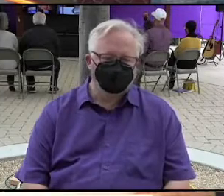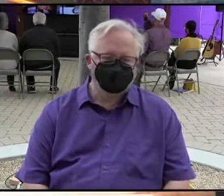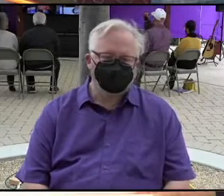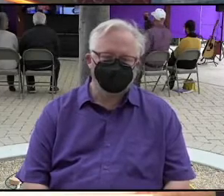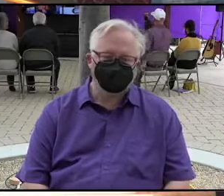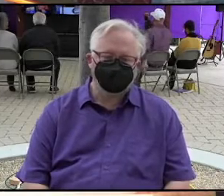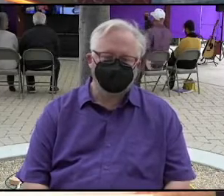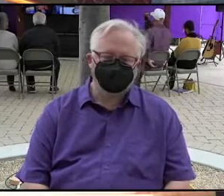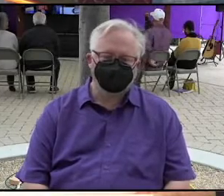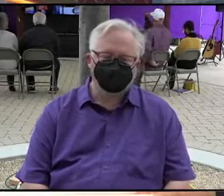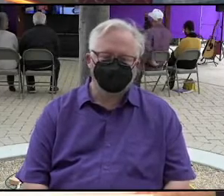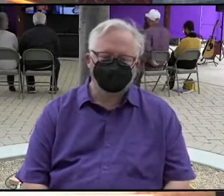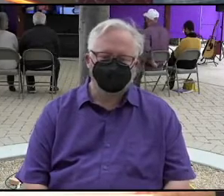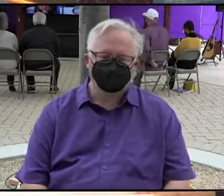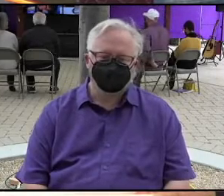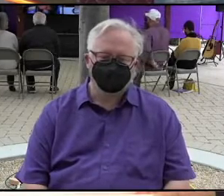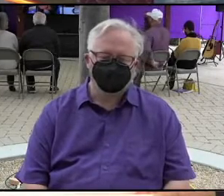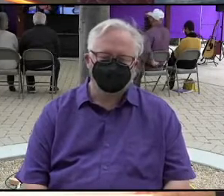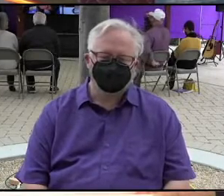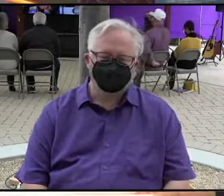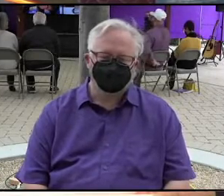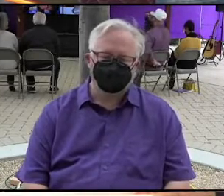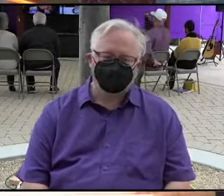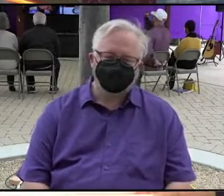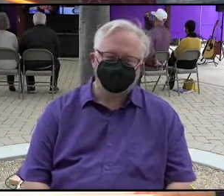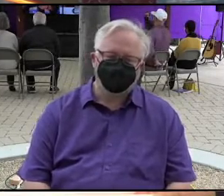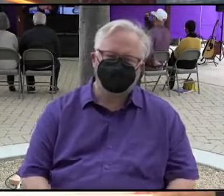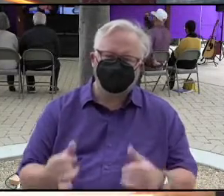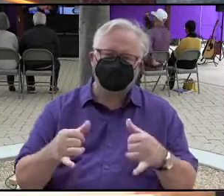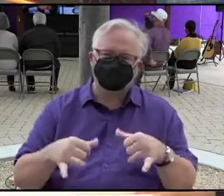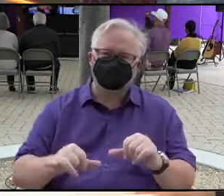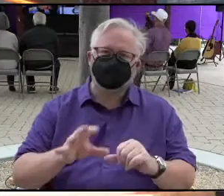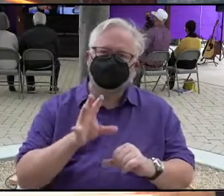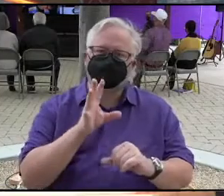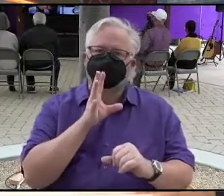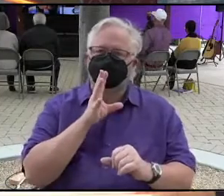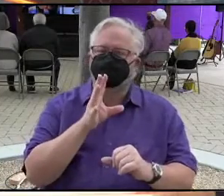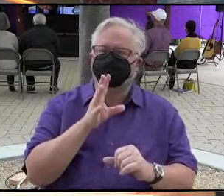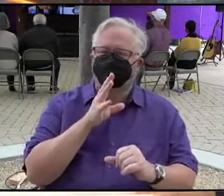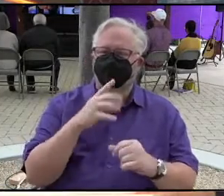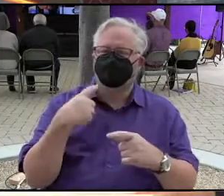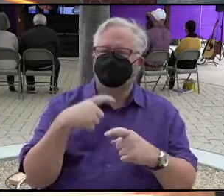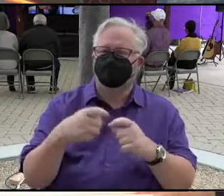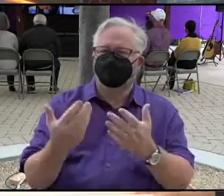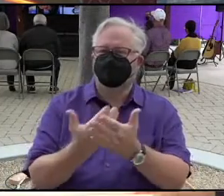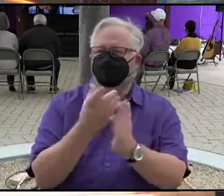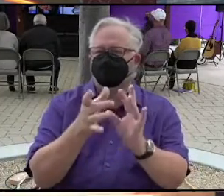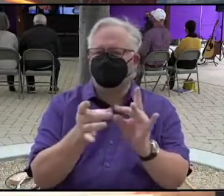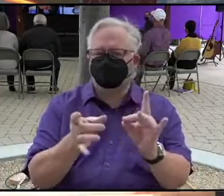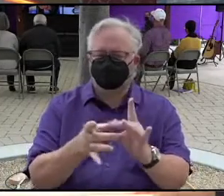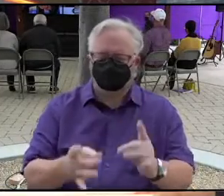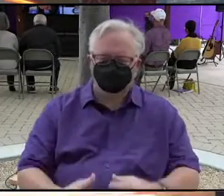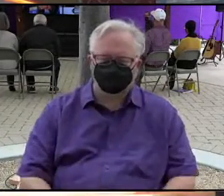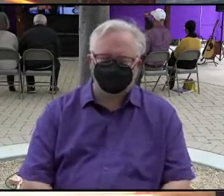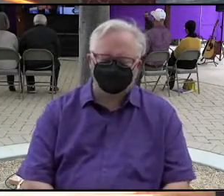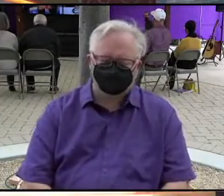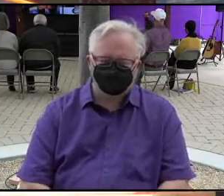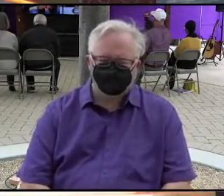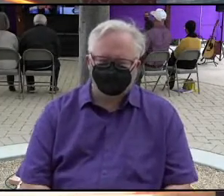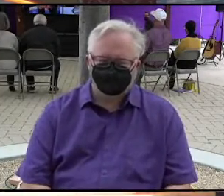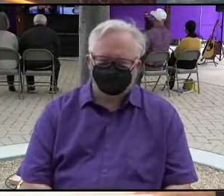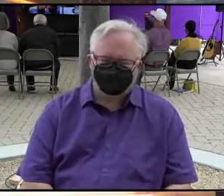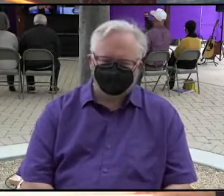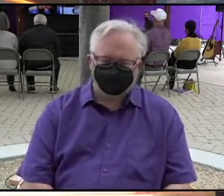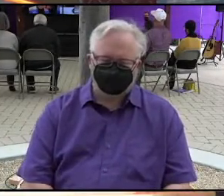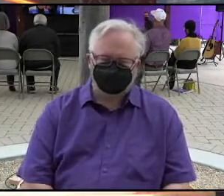Nuestra congregación también participará en una lectura común de Widening the Circle of Concern, Si quieres saber más de cómo aspiramos